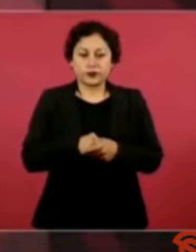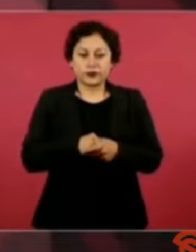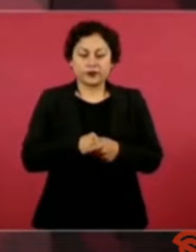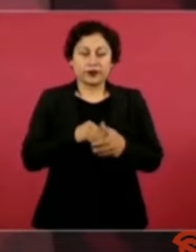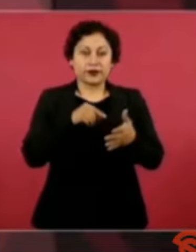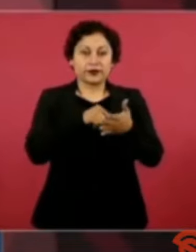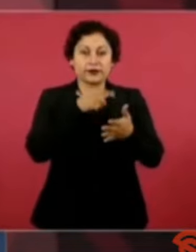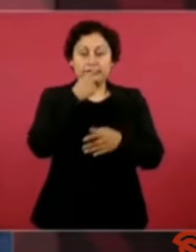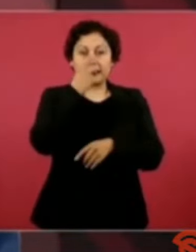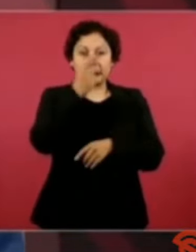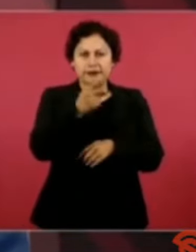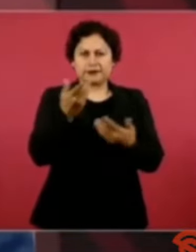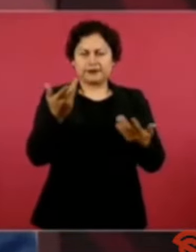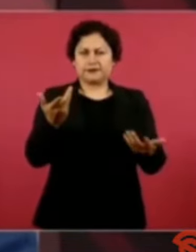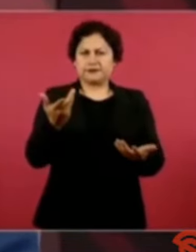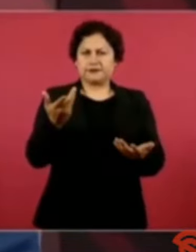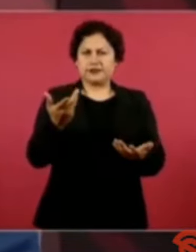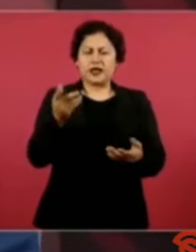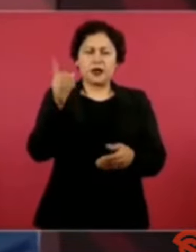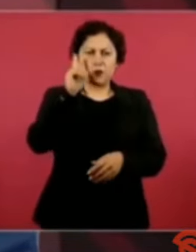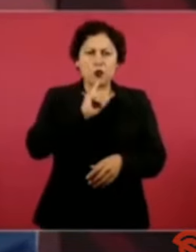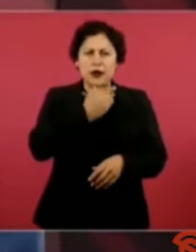Claudia.